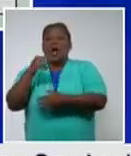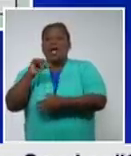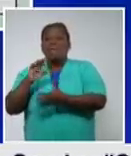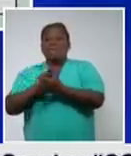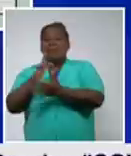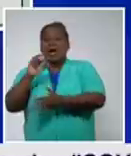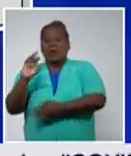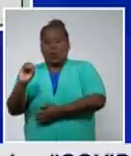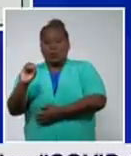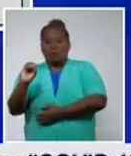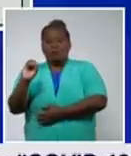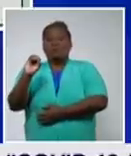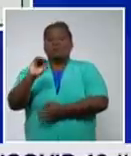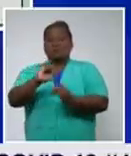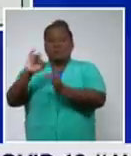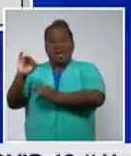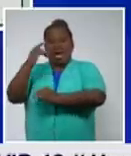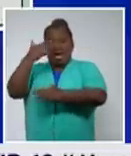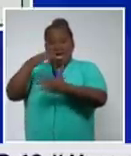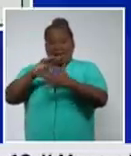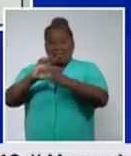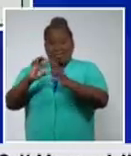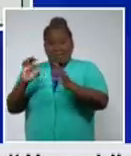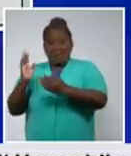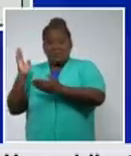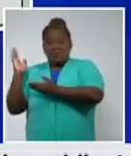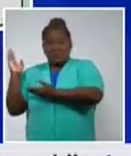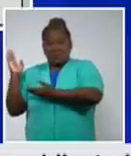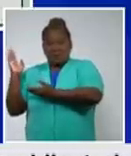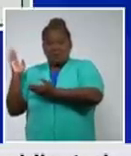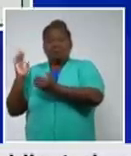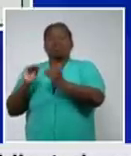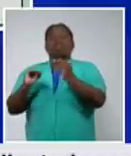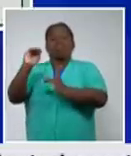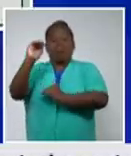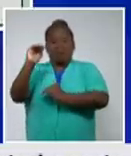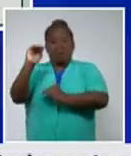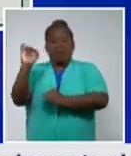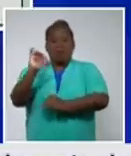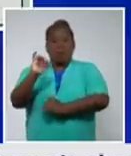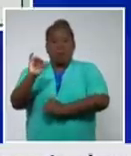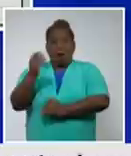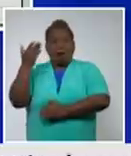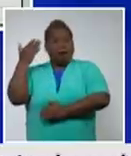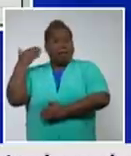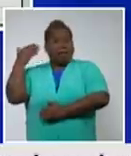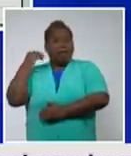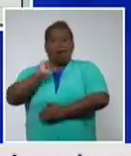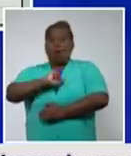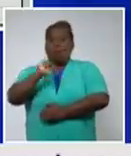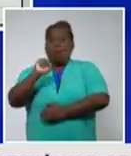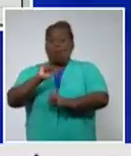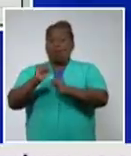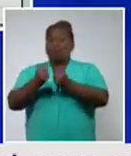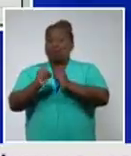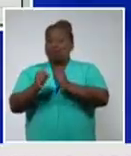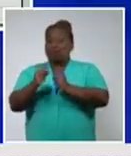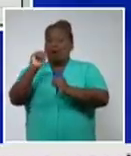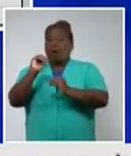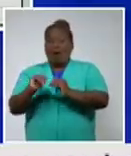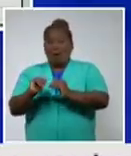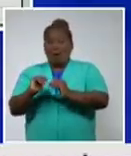Artemisa, otra provincia que incrementó después de haber logrado un control, ahí se ha